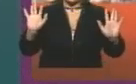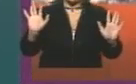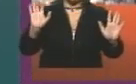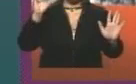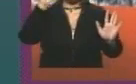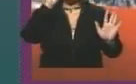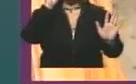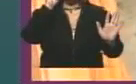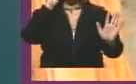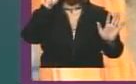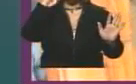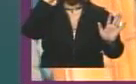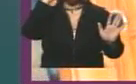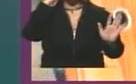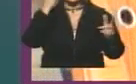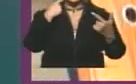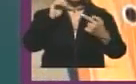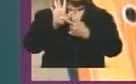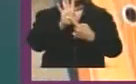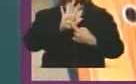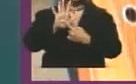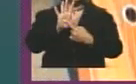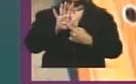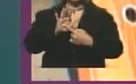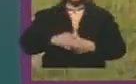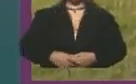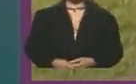lo mejor lo que se te viene a la mente es esto.